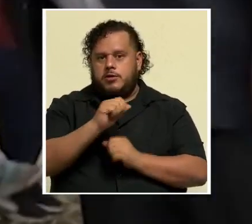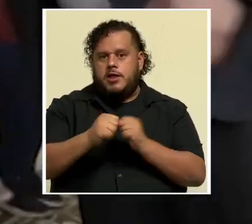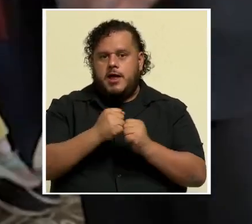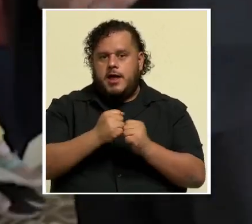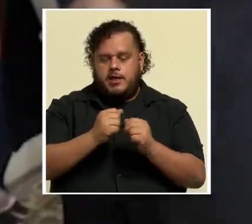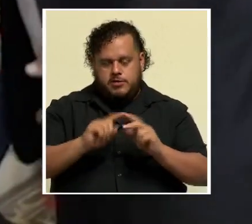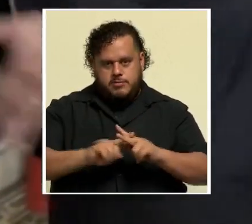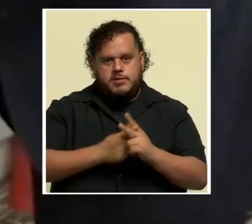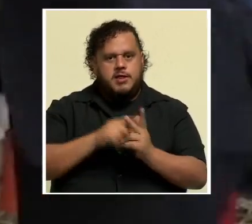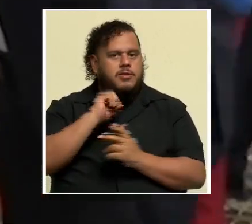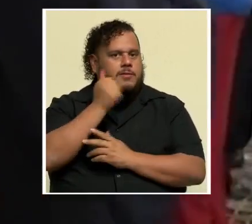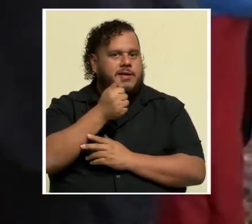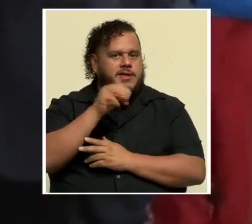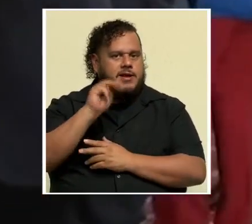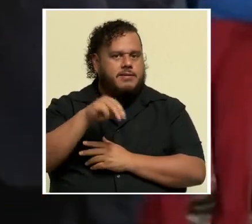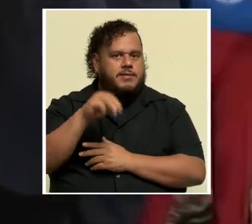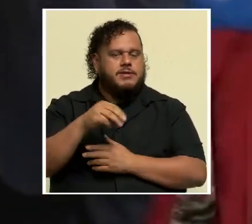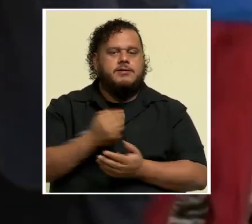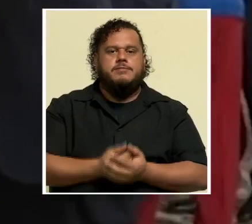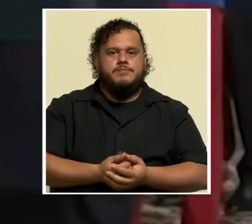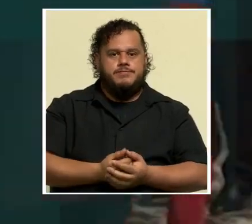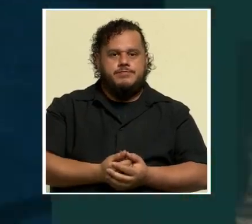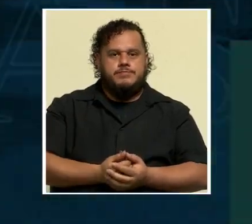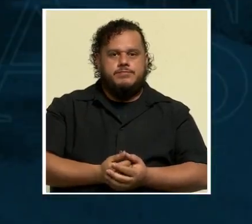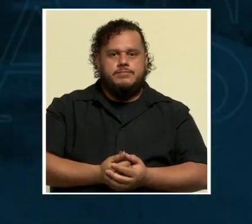partir de mañana martes.